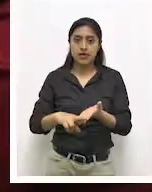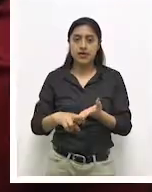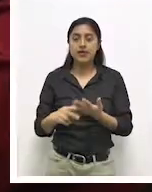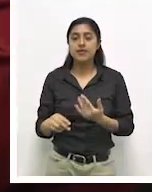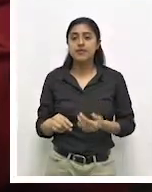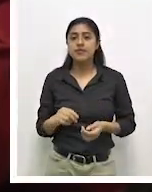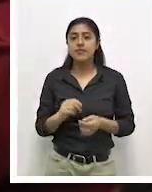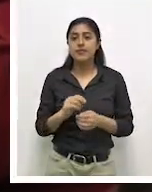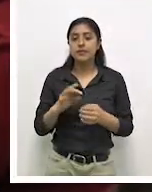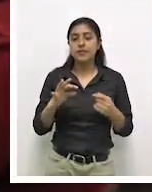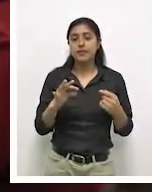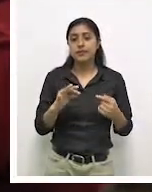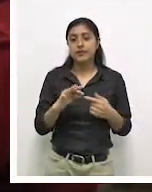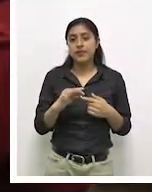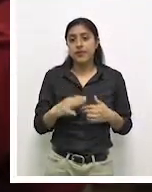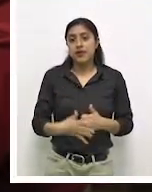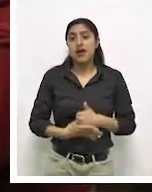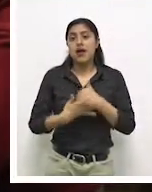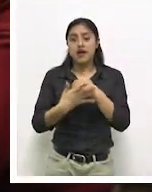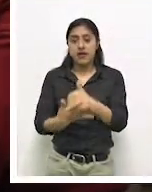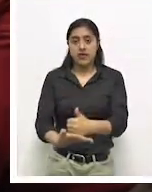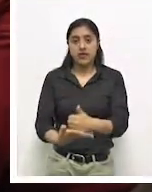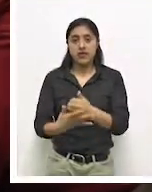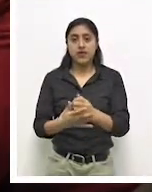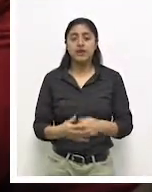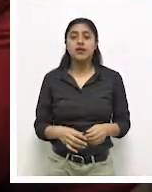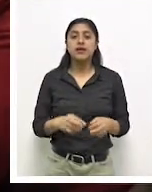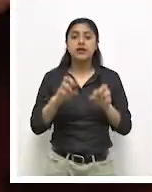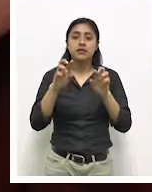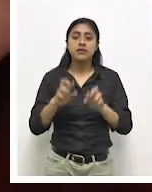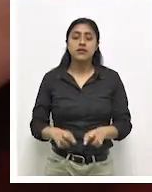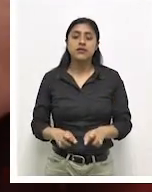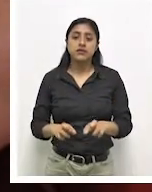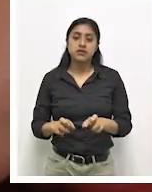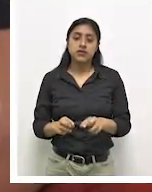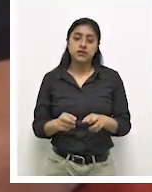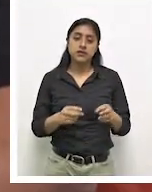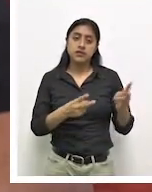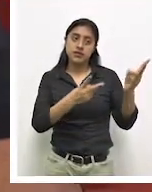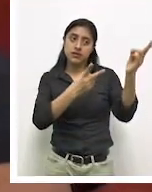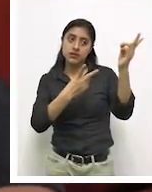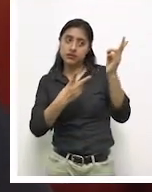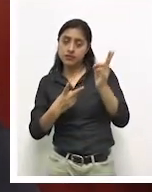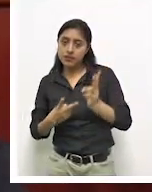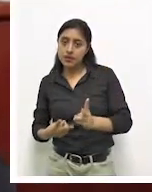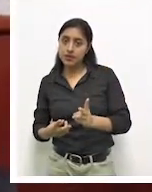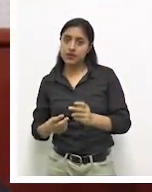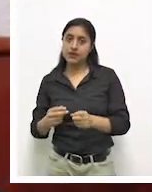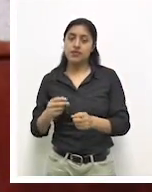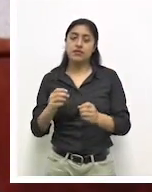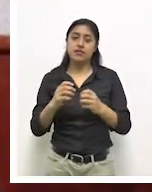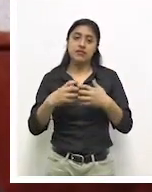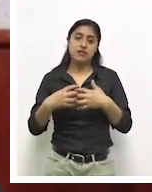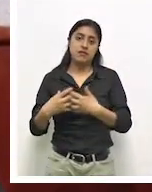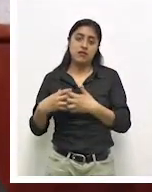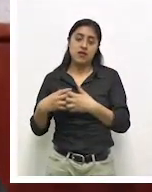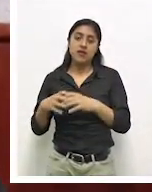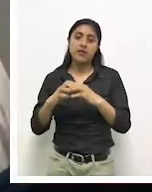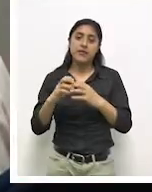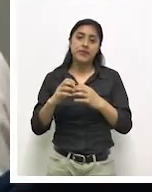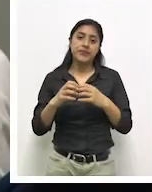las Personas, especializados en migrantes retornados, Jorge Mario podrá obtener el DPI que tanto